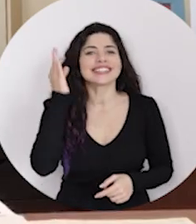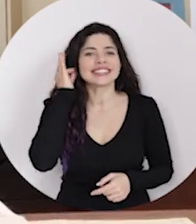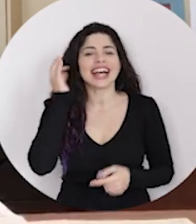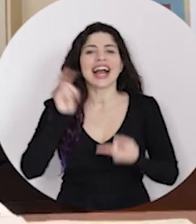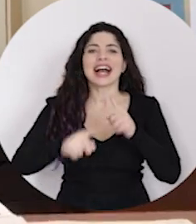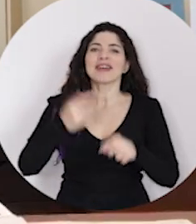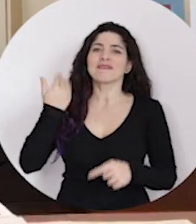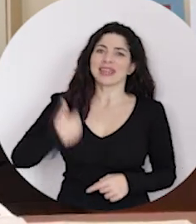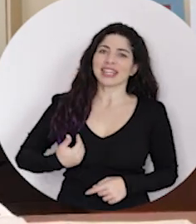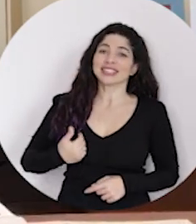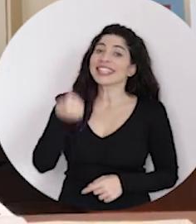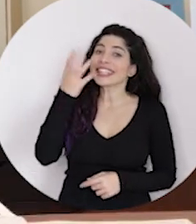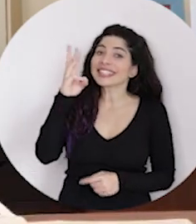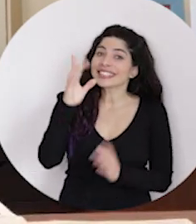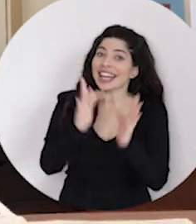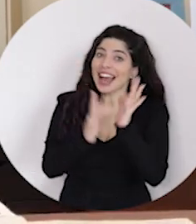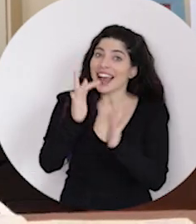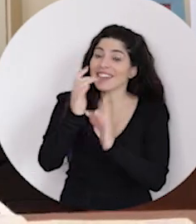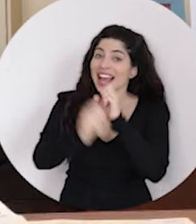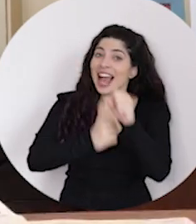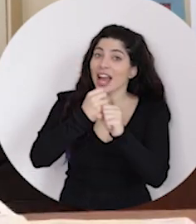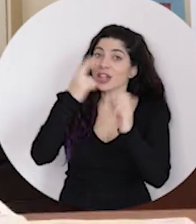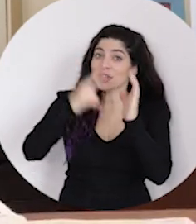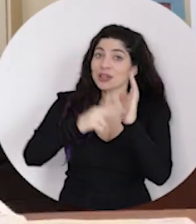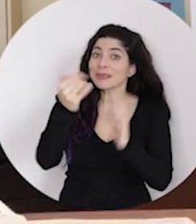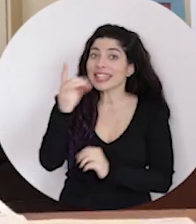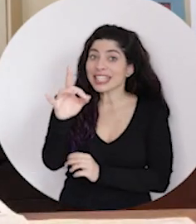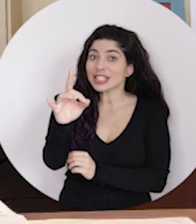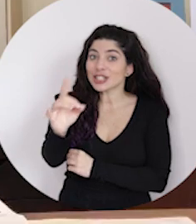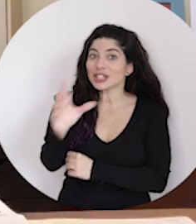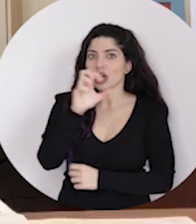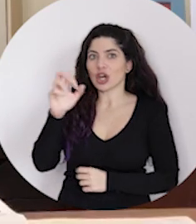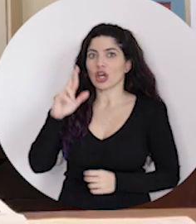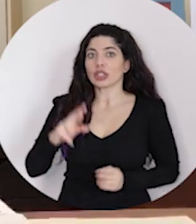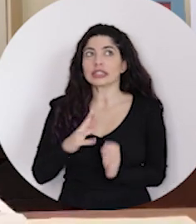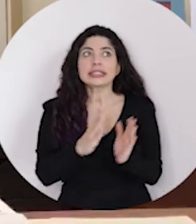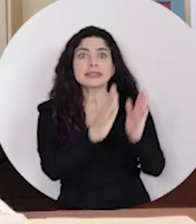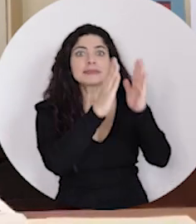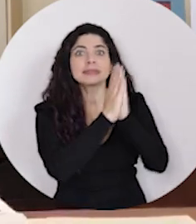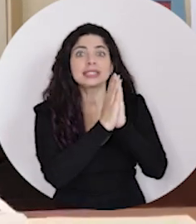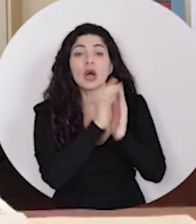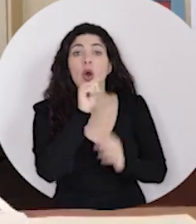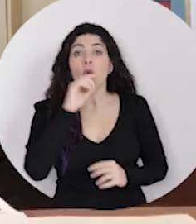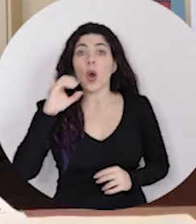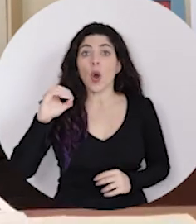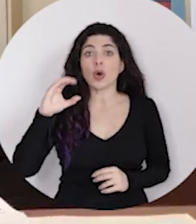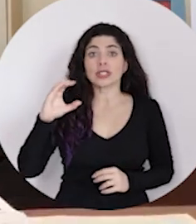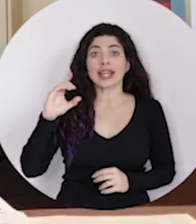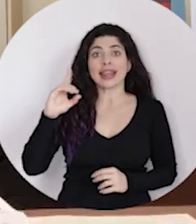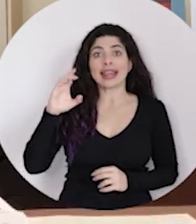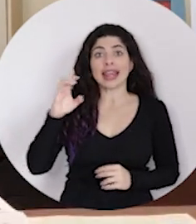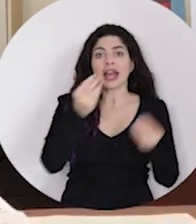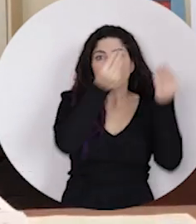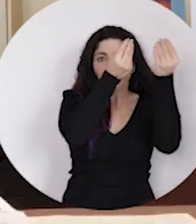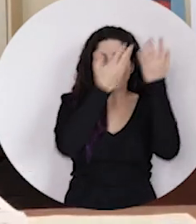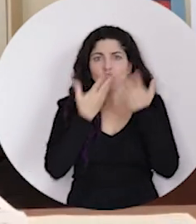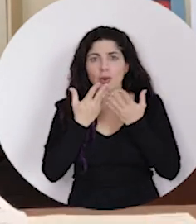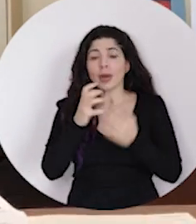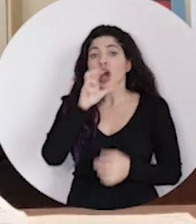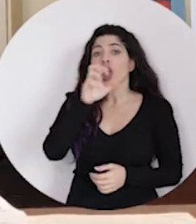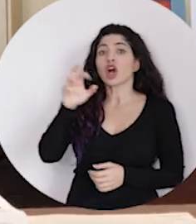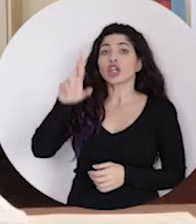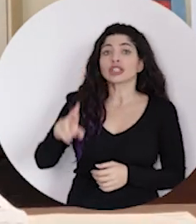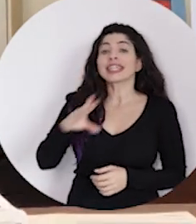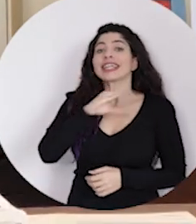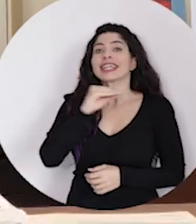Amigas y amigos, el 16 de abril de 2018, a solicitud de Costa Rica, la OCDE presentó el